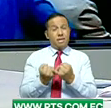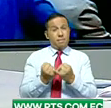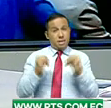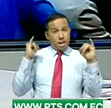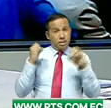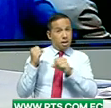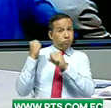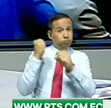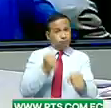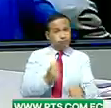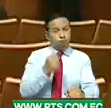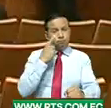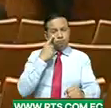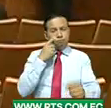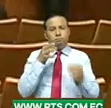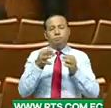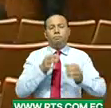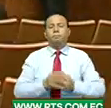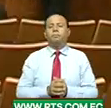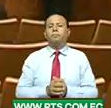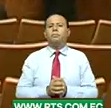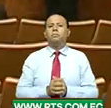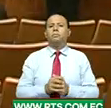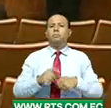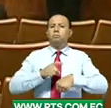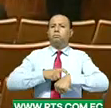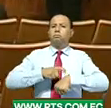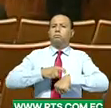ocurrido. Veamos. Pasaron